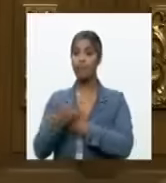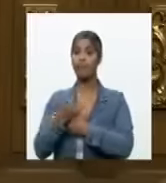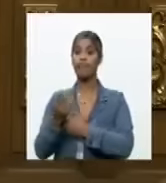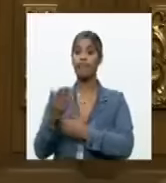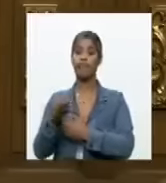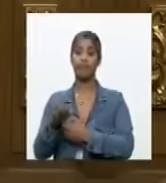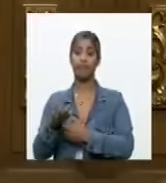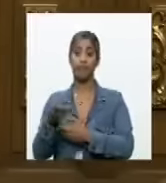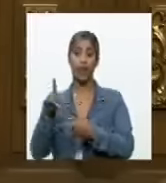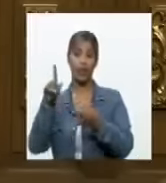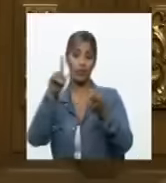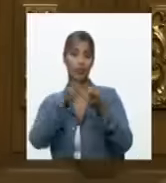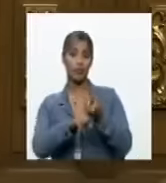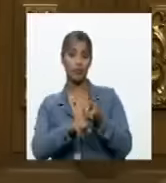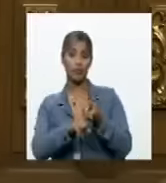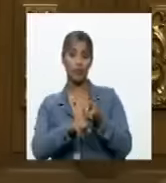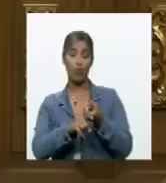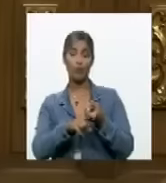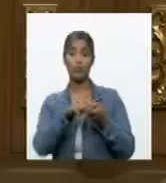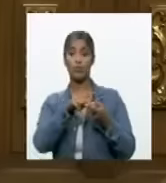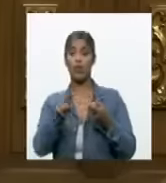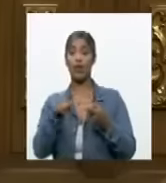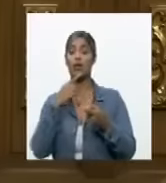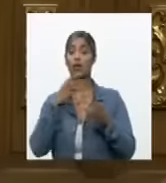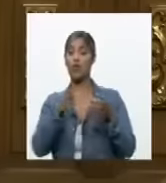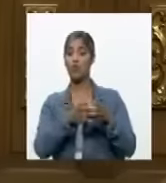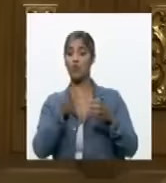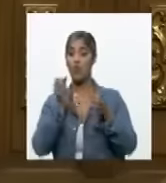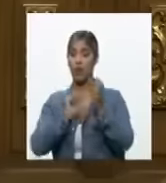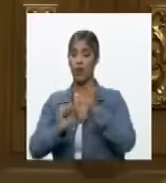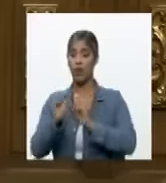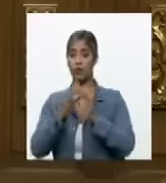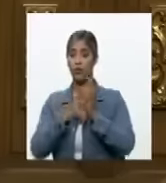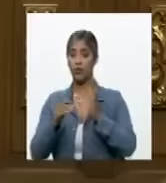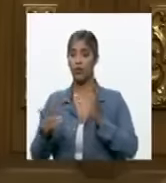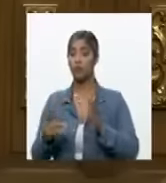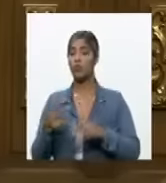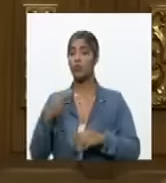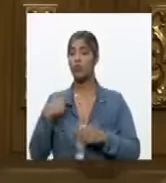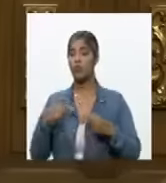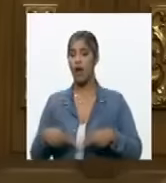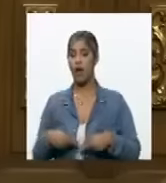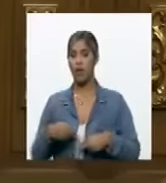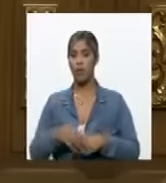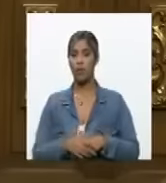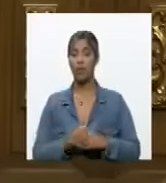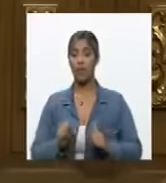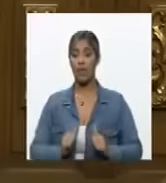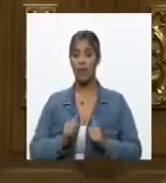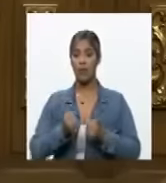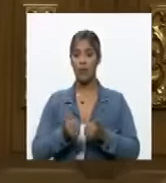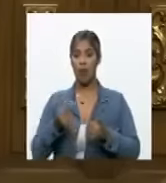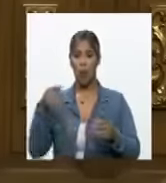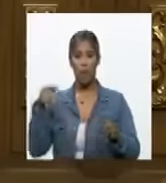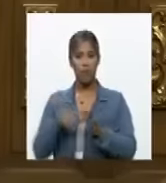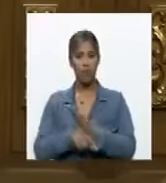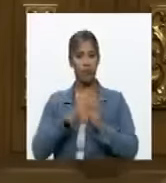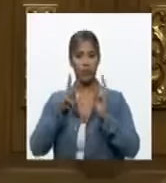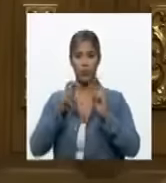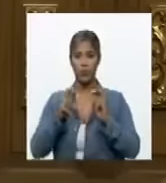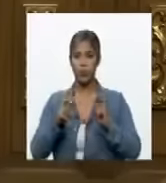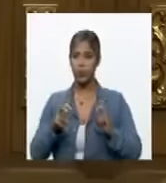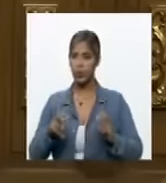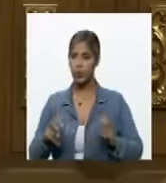Su esposa María del Mar y el paladín de la defensa de los derechos humanos en Venezuela, José Vicente Rangel, iniciaron una profunda